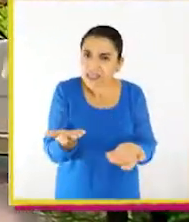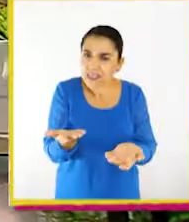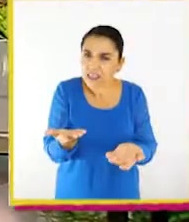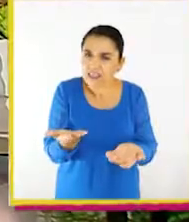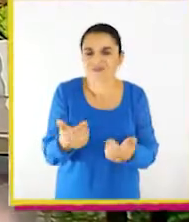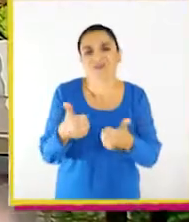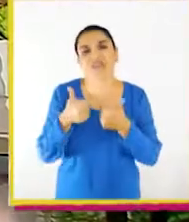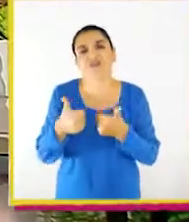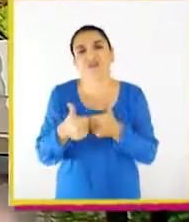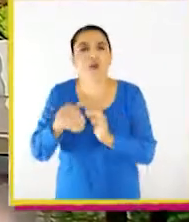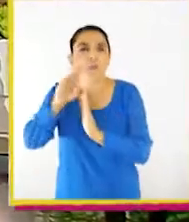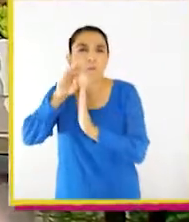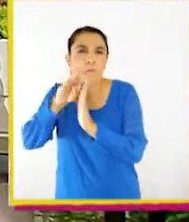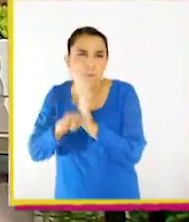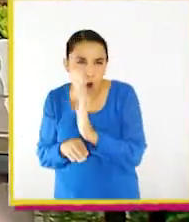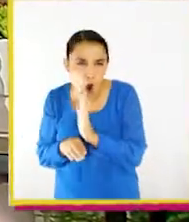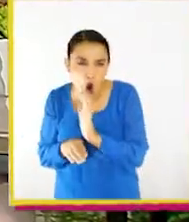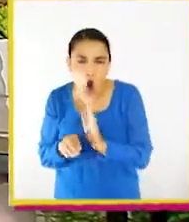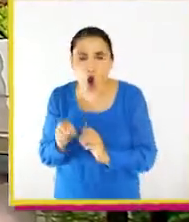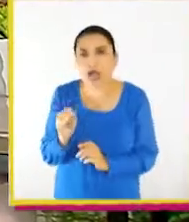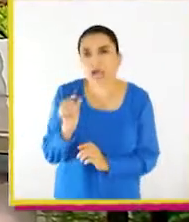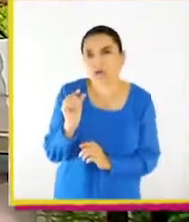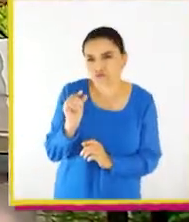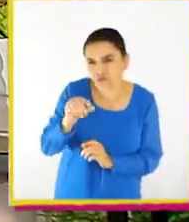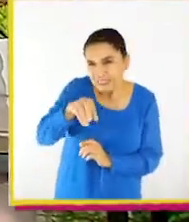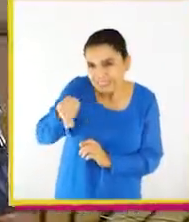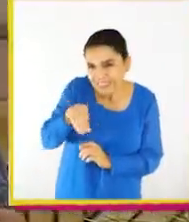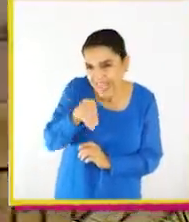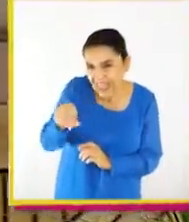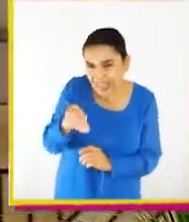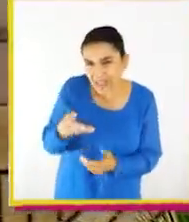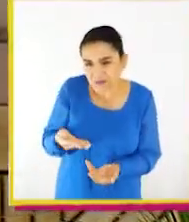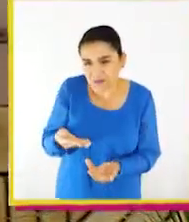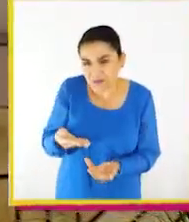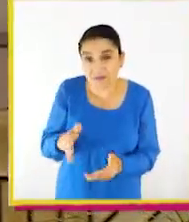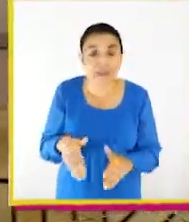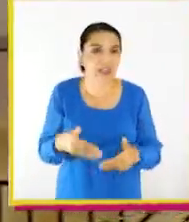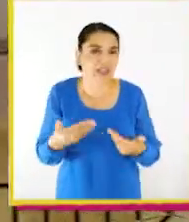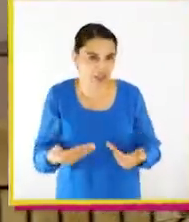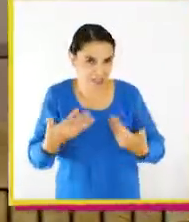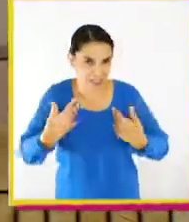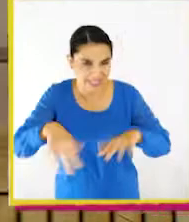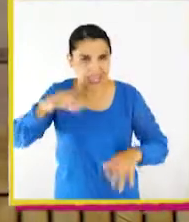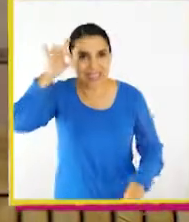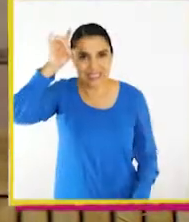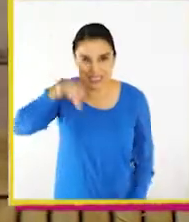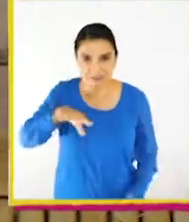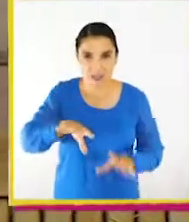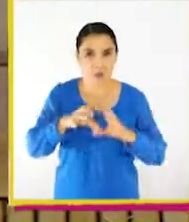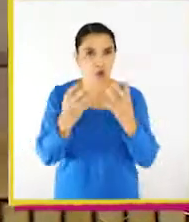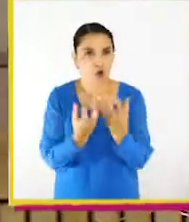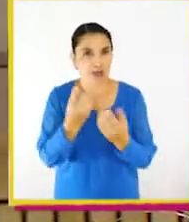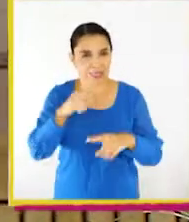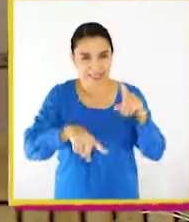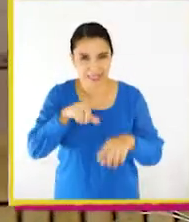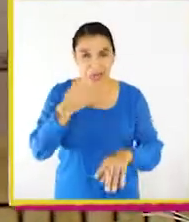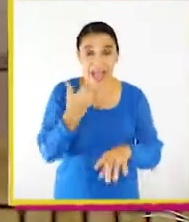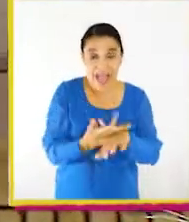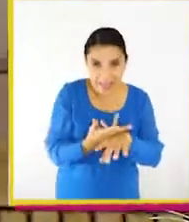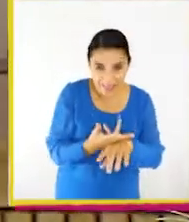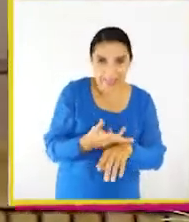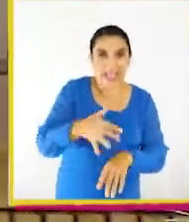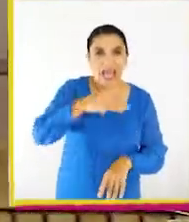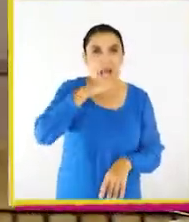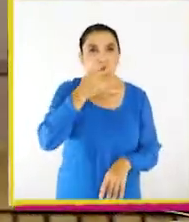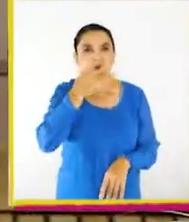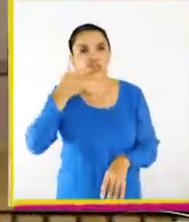¡Muy bien! Una baja cantidad de sales disueltas. Entonces, ahora que repasamos que en la Tierra encontramos